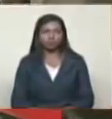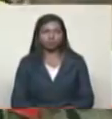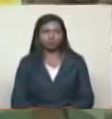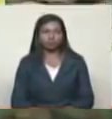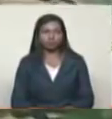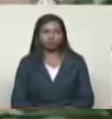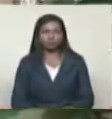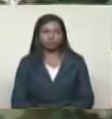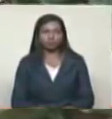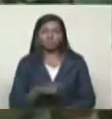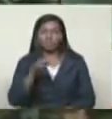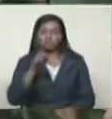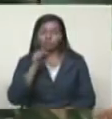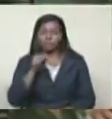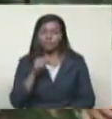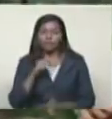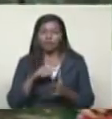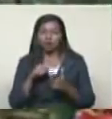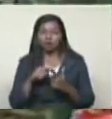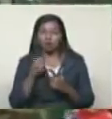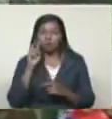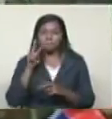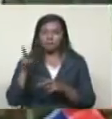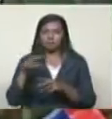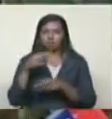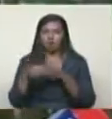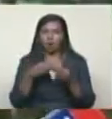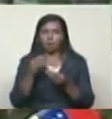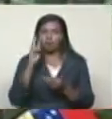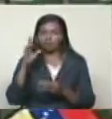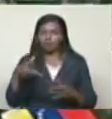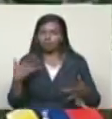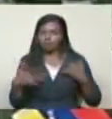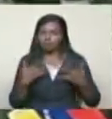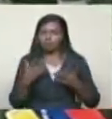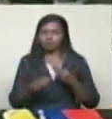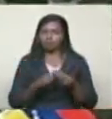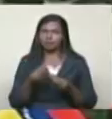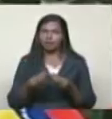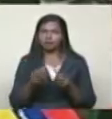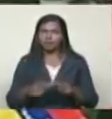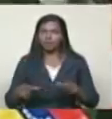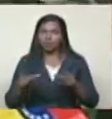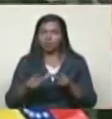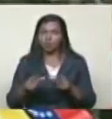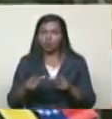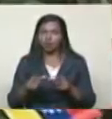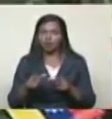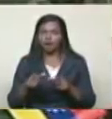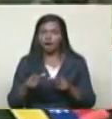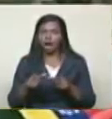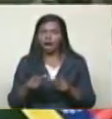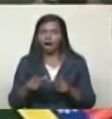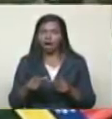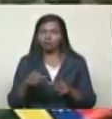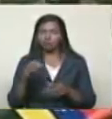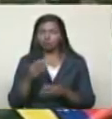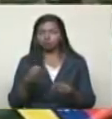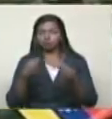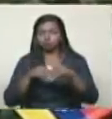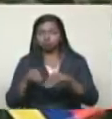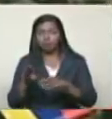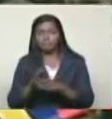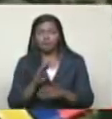Parte entonces del reconocimiento, destacamos que este acto se realiza desde la División de Almacenamiento para la Conservación